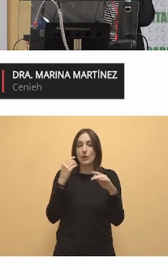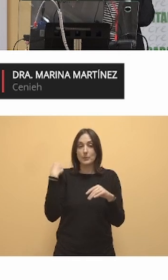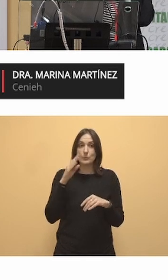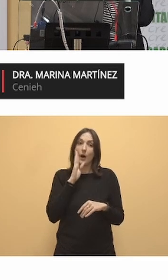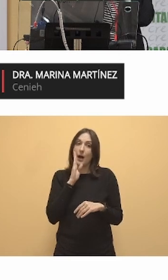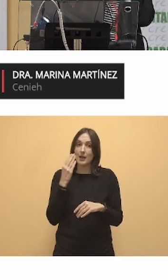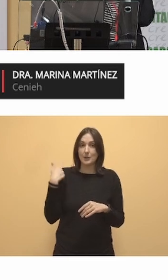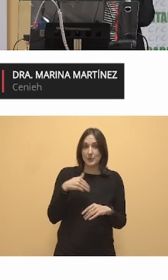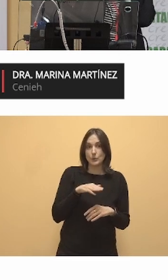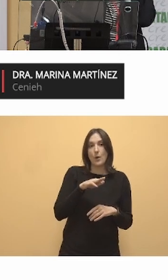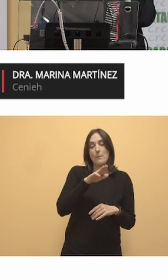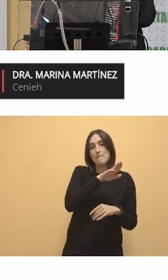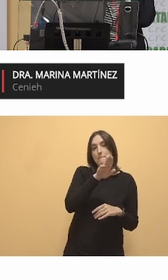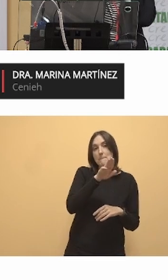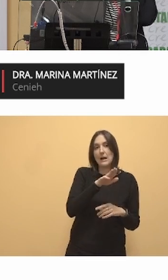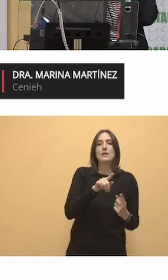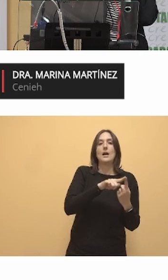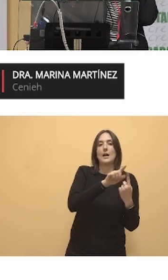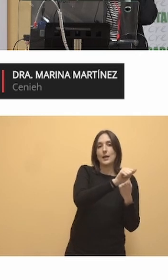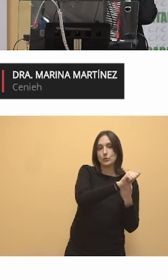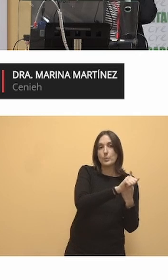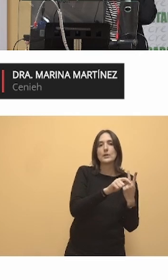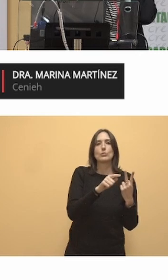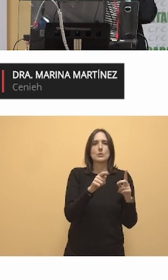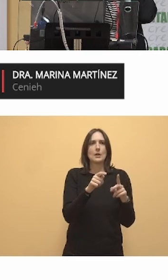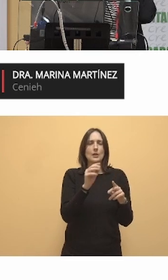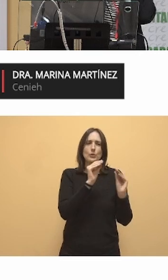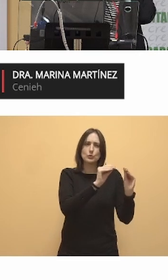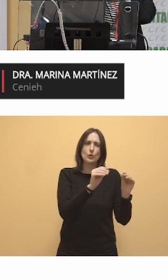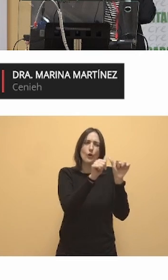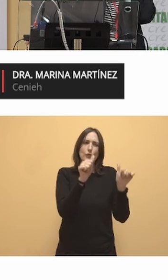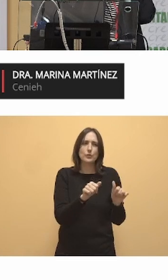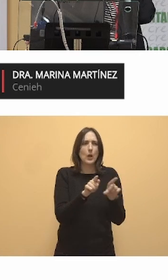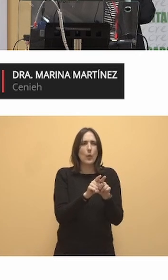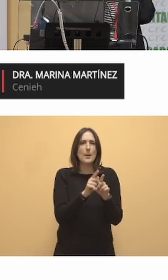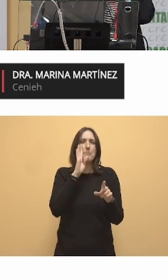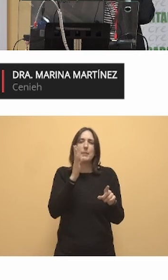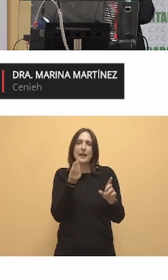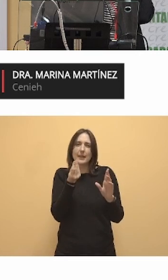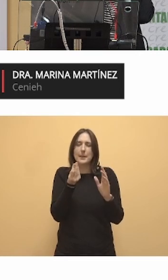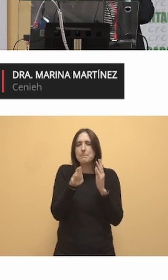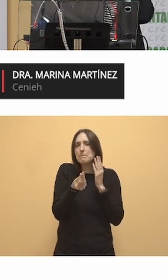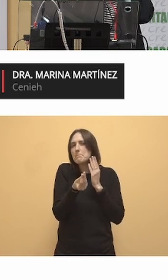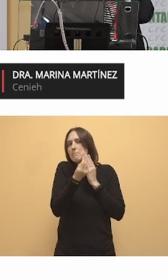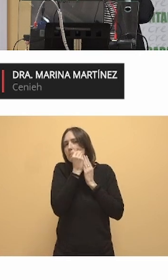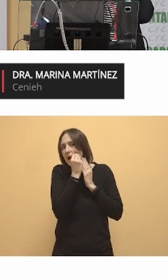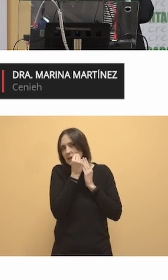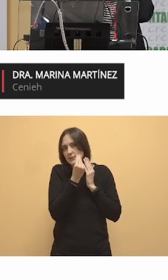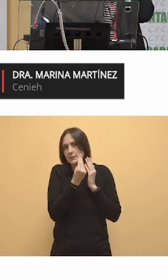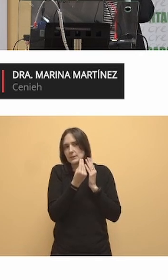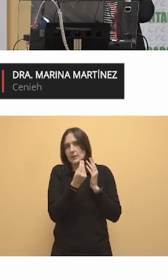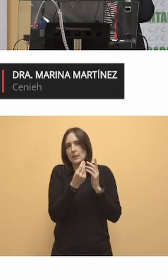estos géneros tan primitivos lo que hacen es que, bueno, pues parece que se les añade a nuestro premolar, se